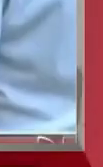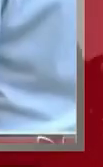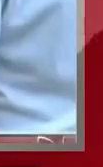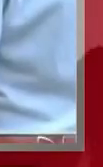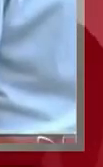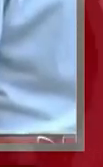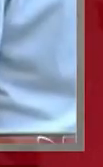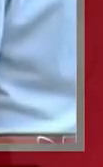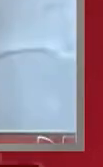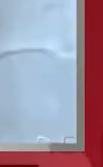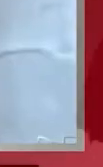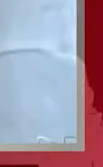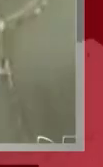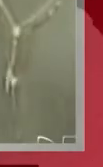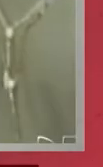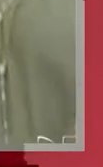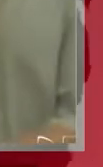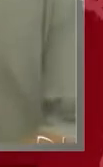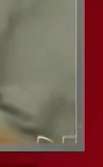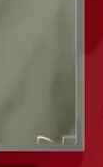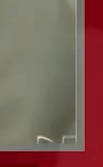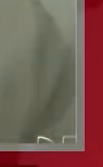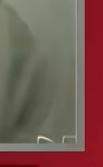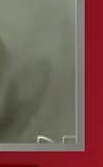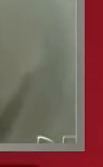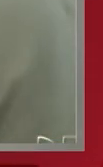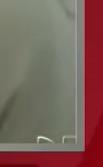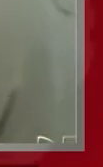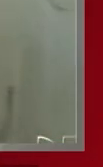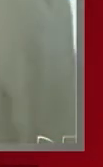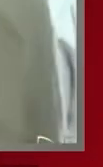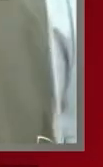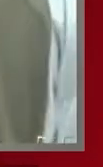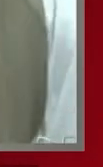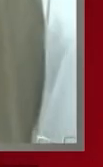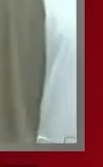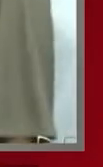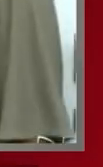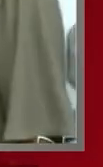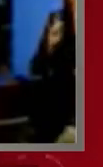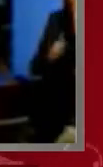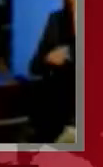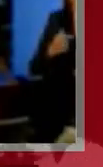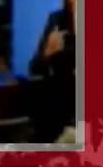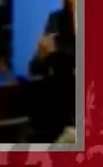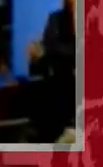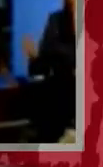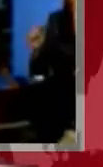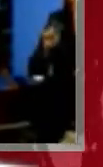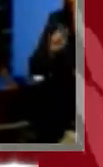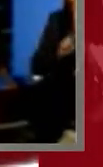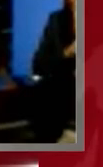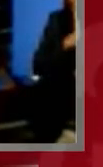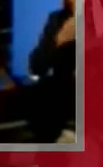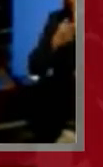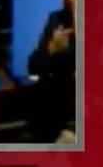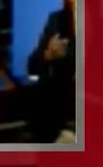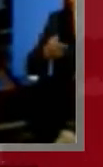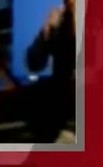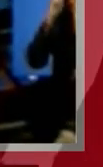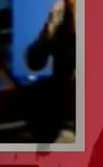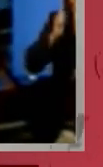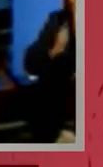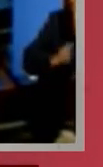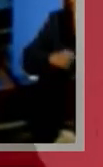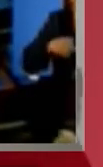reiterado la necesidad de aprobar en los próximos meses una reforma de pensiones que pueda solucionar los efectos de la